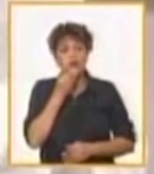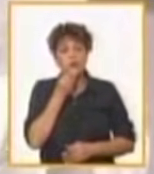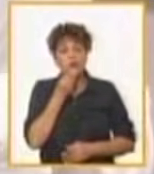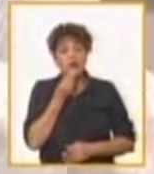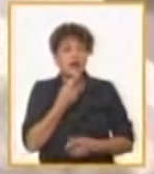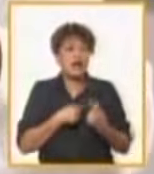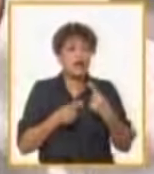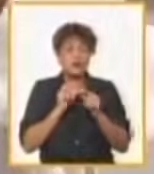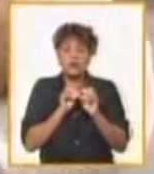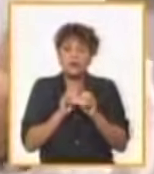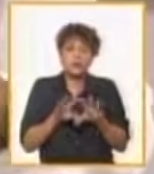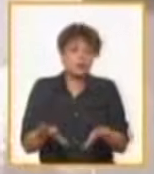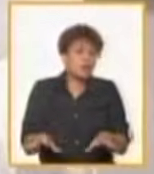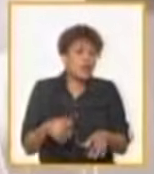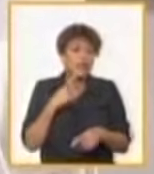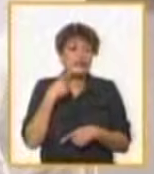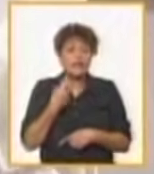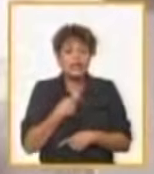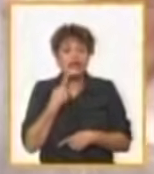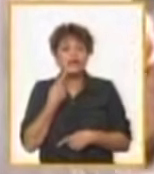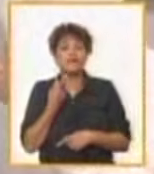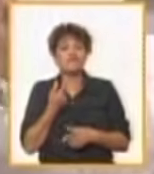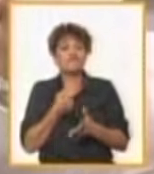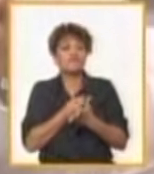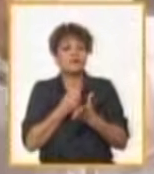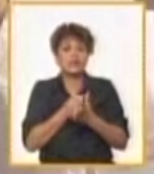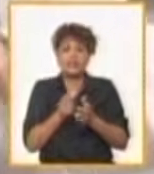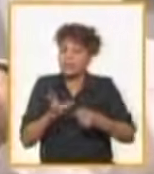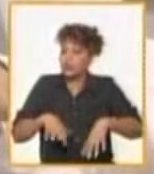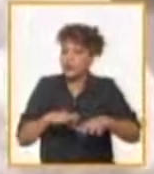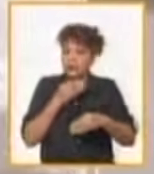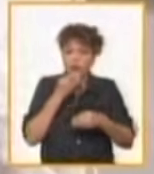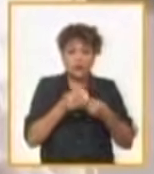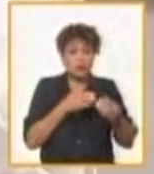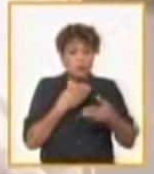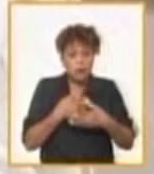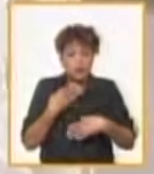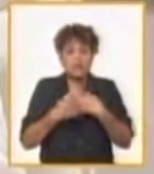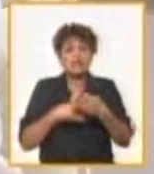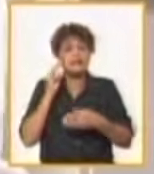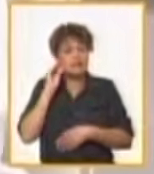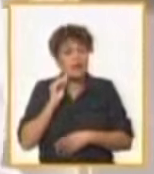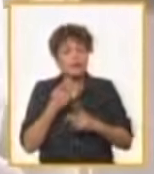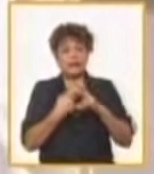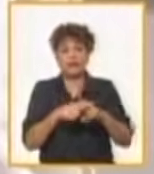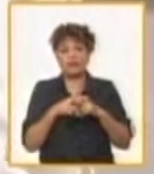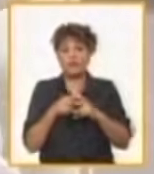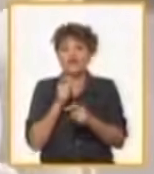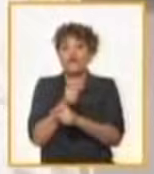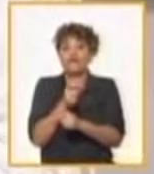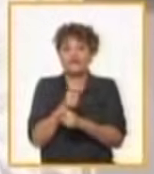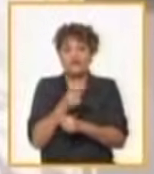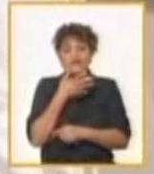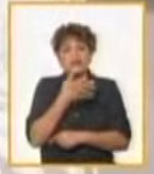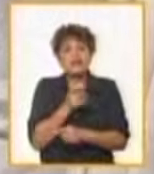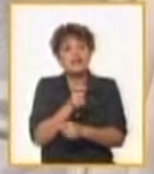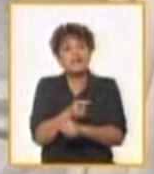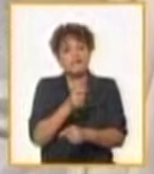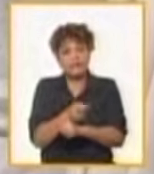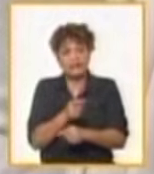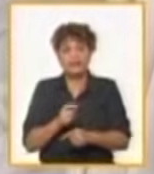natural de enfrentarse a todo tipo de problemas, que todo tipo de problemas es siempre cultural.